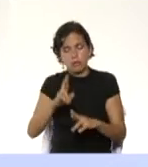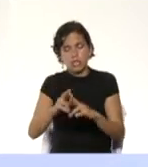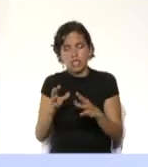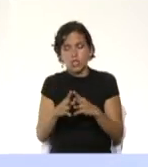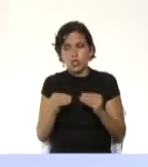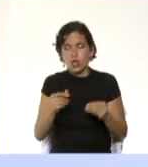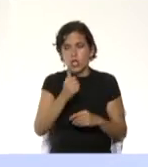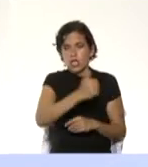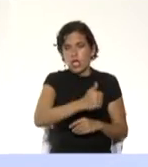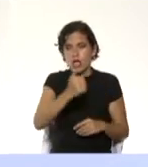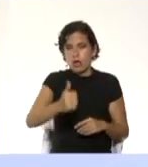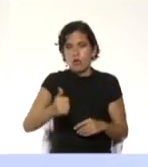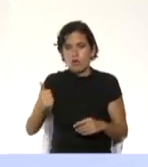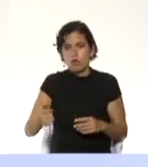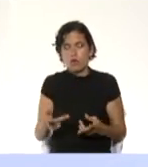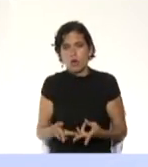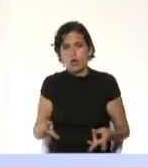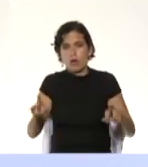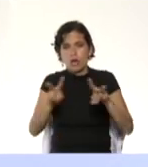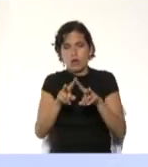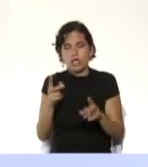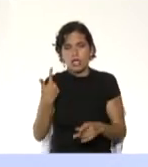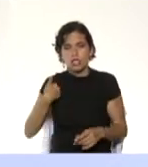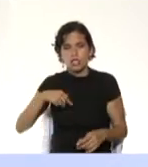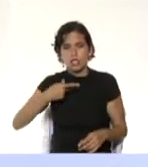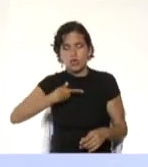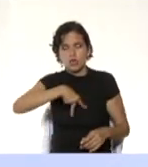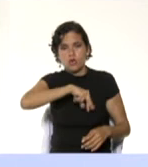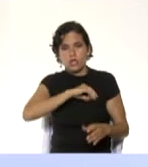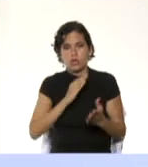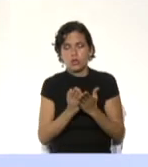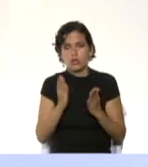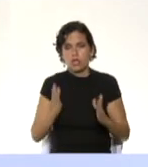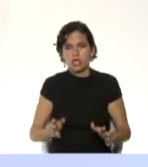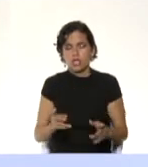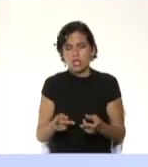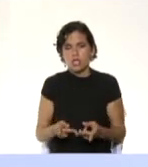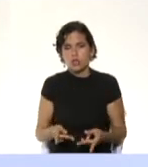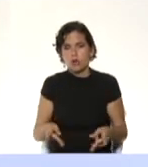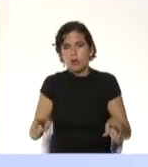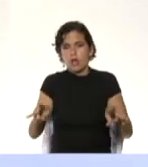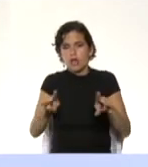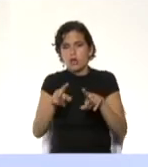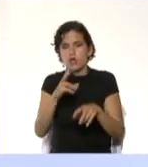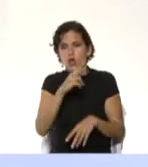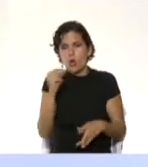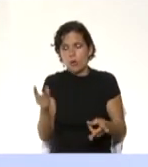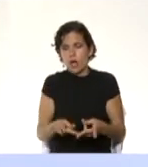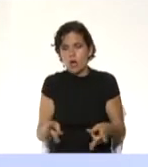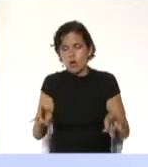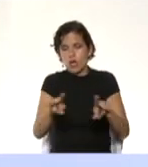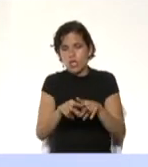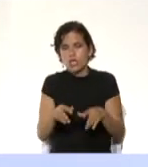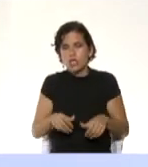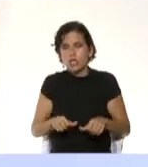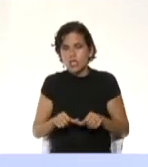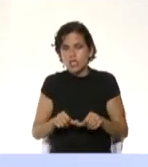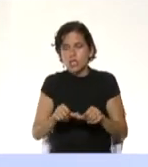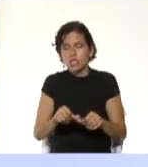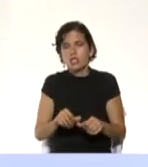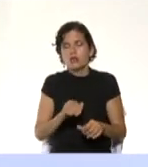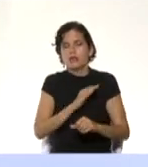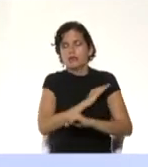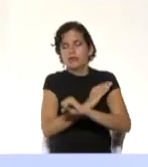tienen nuestros muchachos, y esos valores, digamos, antivalores que tienen, bueno, irlos reforzando y para que